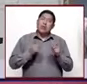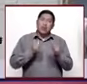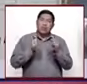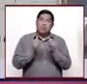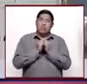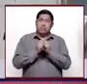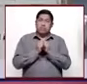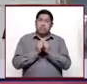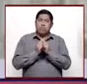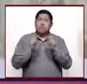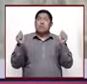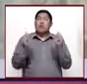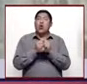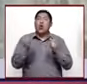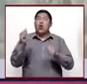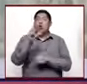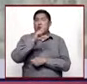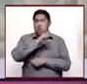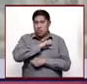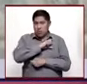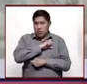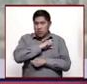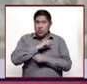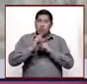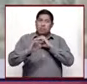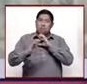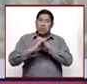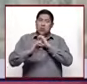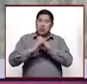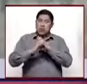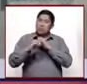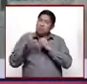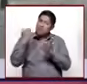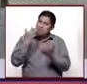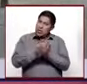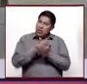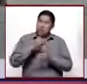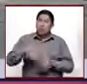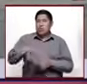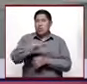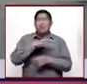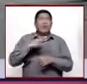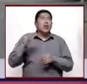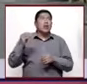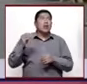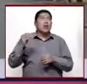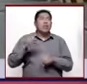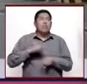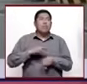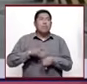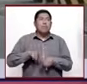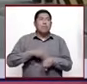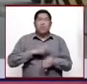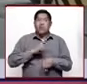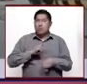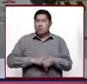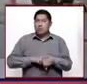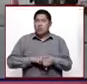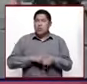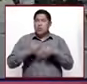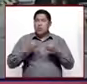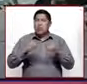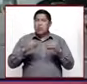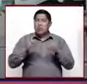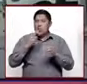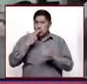juntamente con la policía boliviana que las cisternas lleguen hasta su estación de servicio. prácticamente se va normalizando la venta de